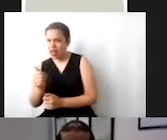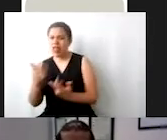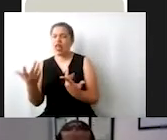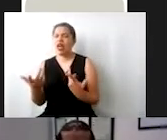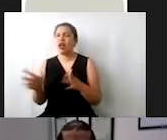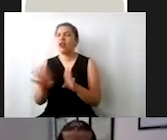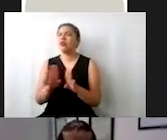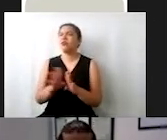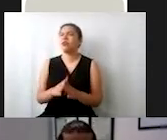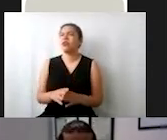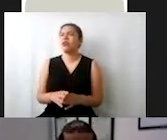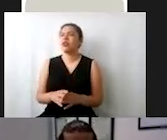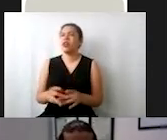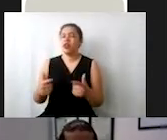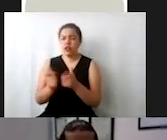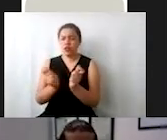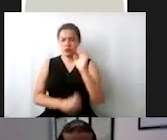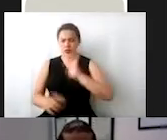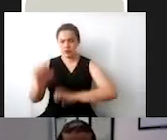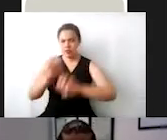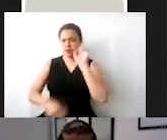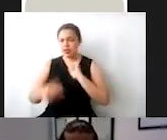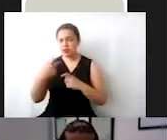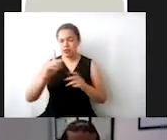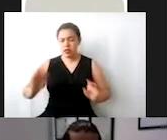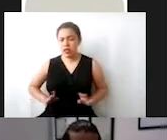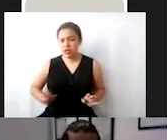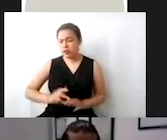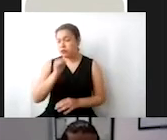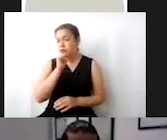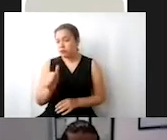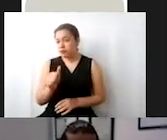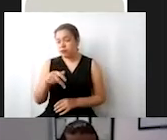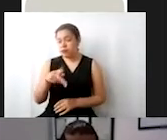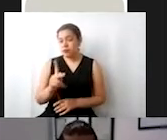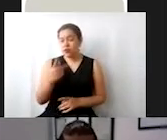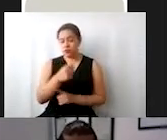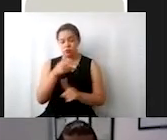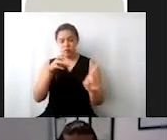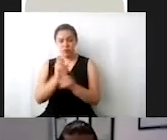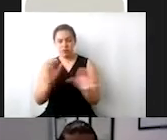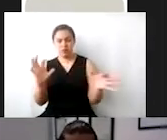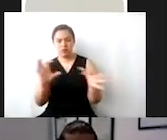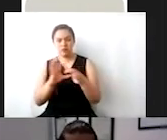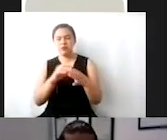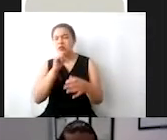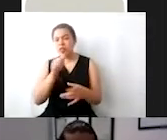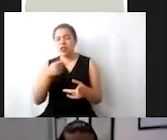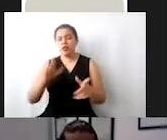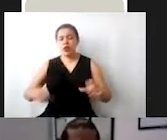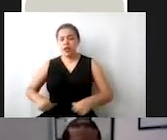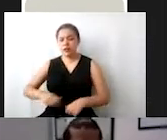como grupo empresarial, pero si no se relaciona con el objeto y la actividad